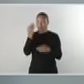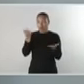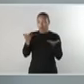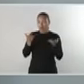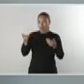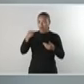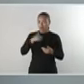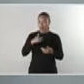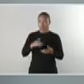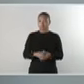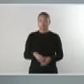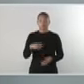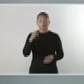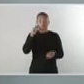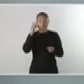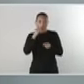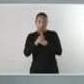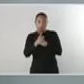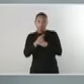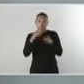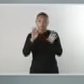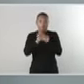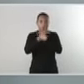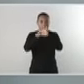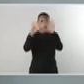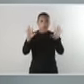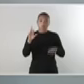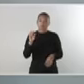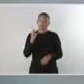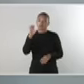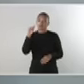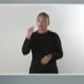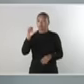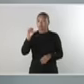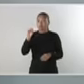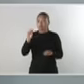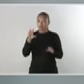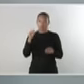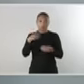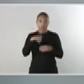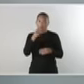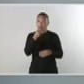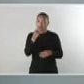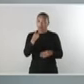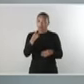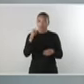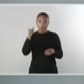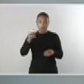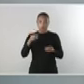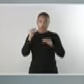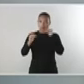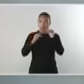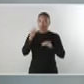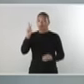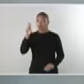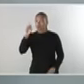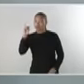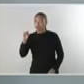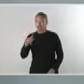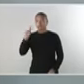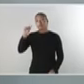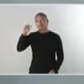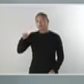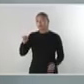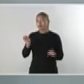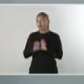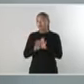demuestra que la transparencia y la rendición de cuentas lo que digan en este debate el pri Y el pan será tan solo